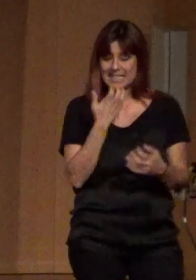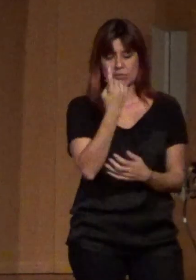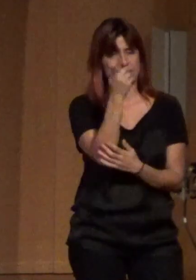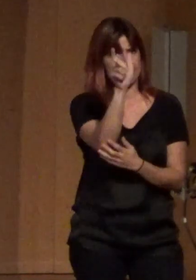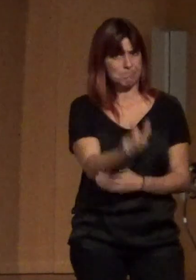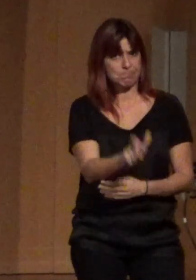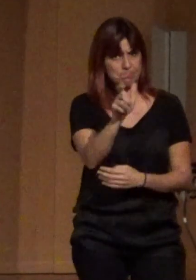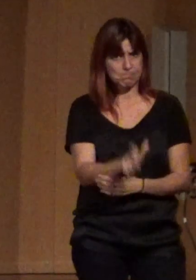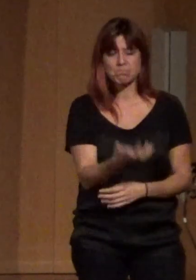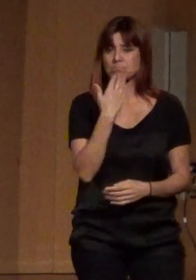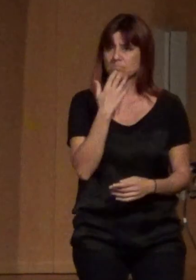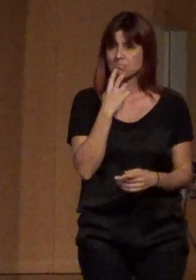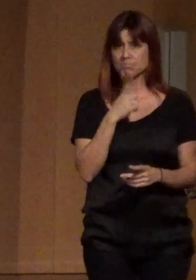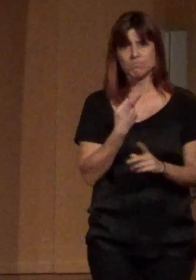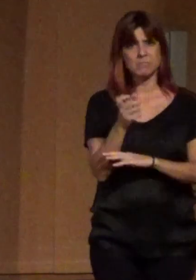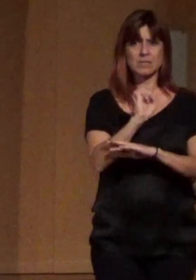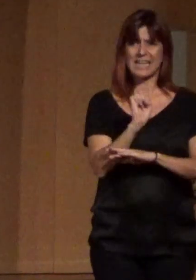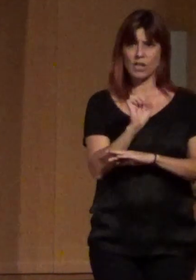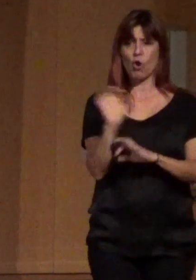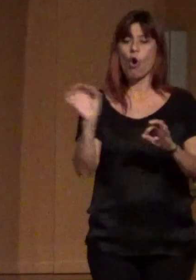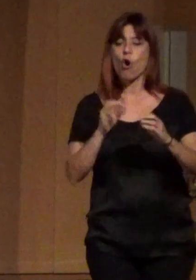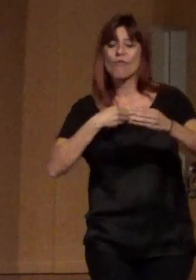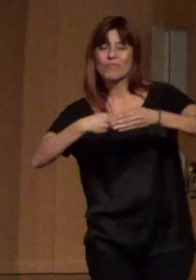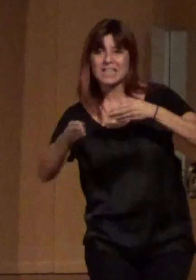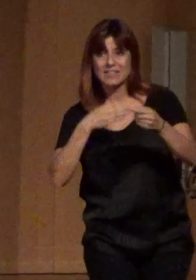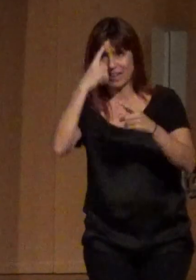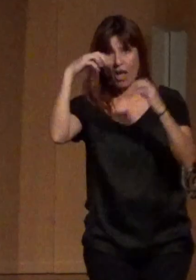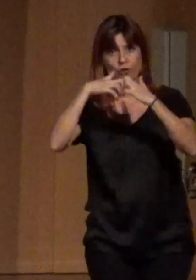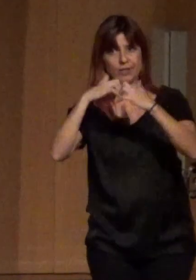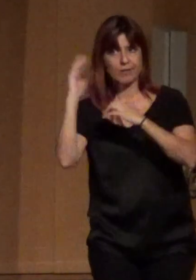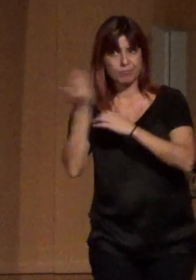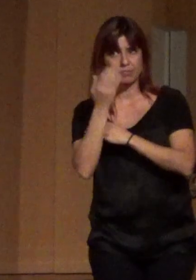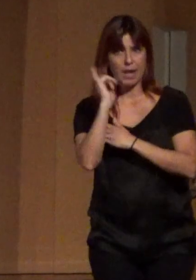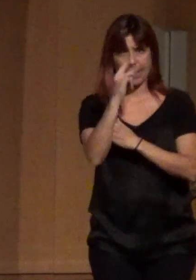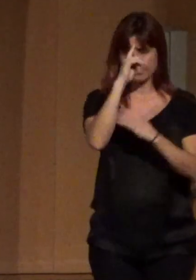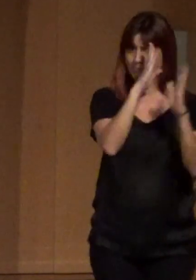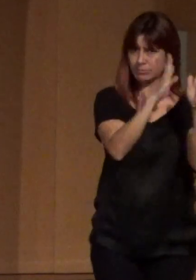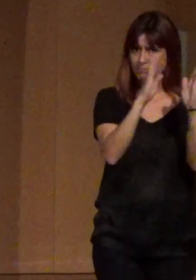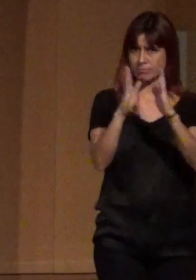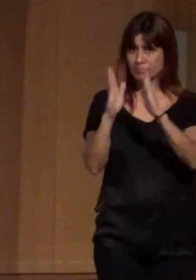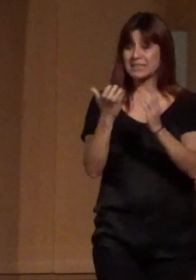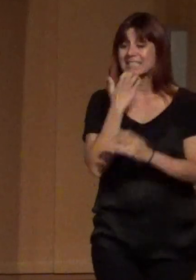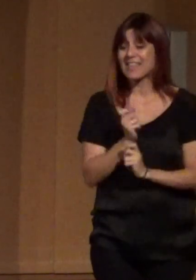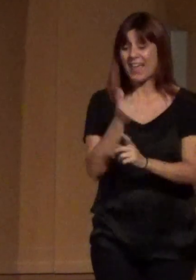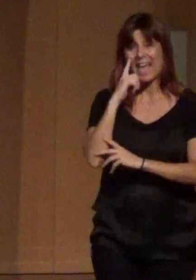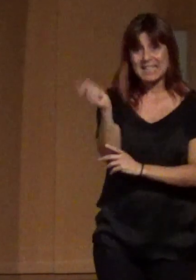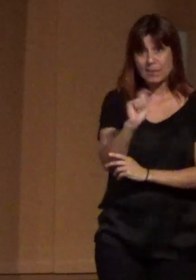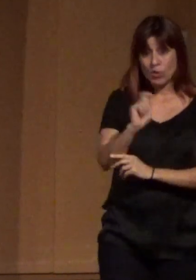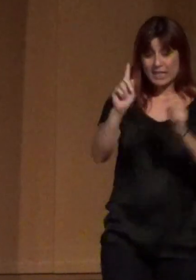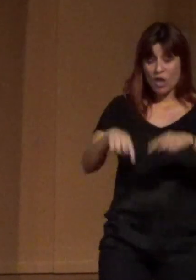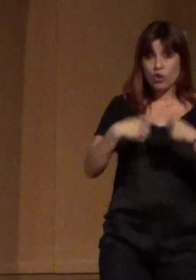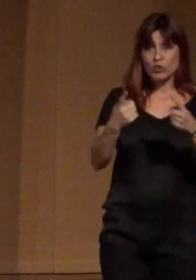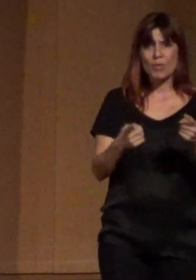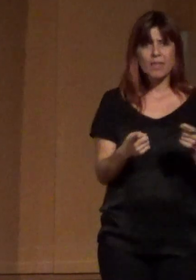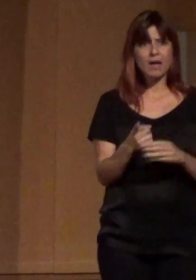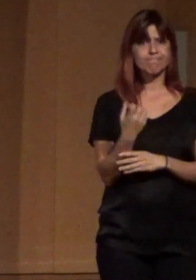una rigidez importante porque tiene una flexibilidad cognitiva alterada y hoy un estimulante, eso va a hacer que sea mucho más rígido y con lo cual la evolución